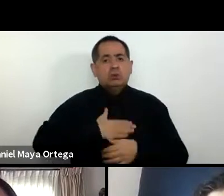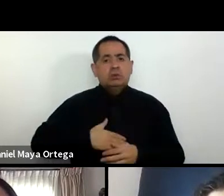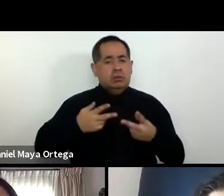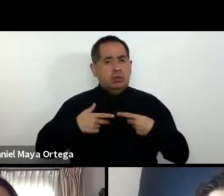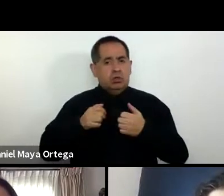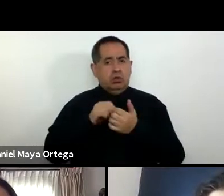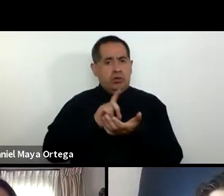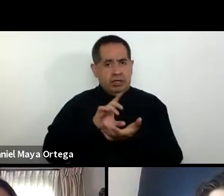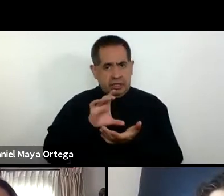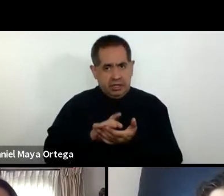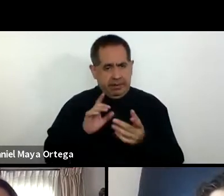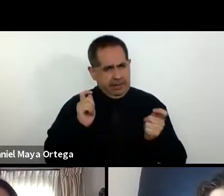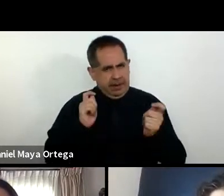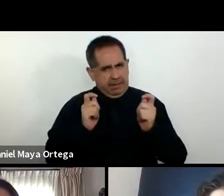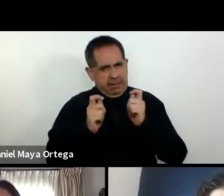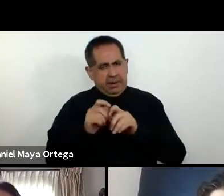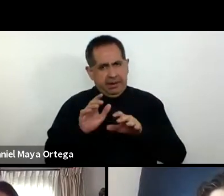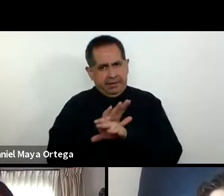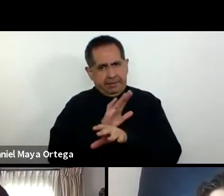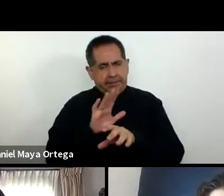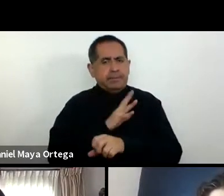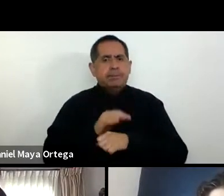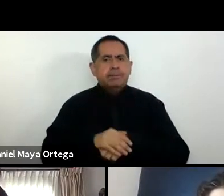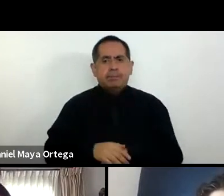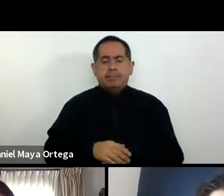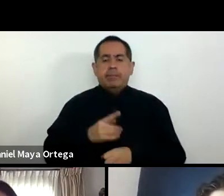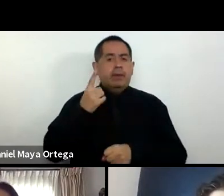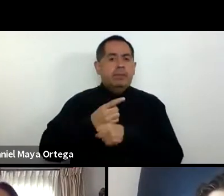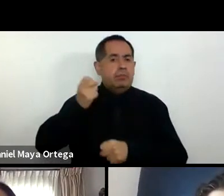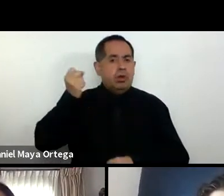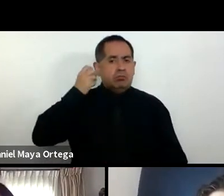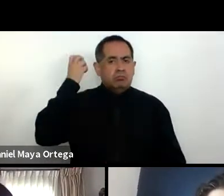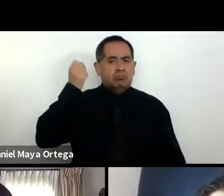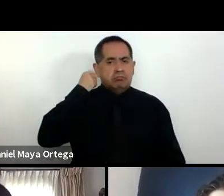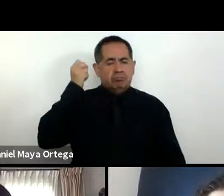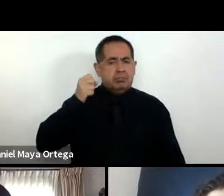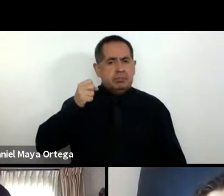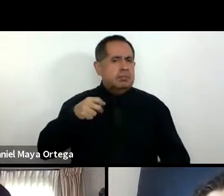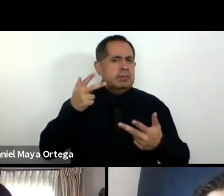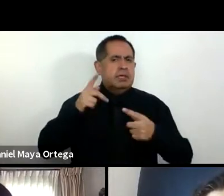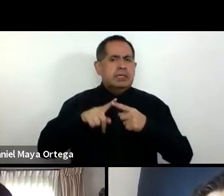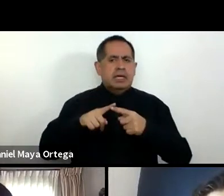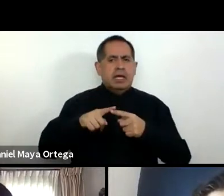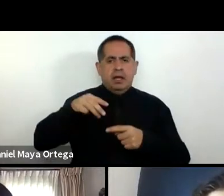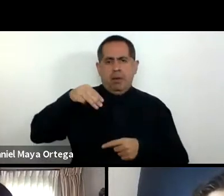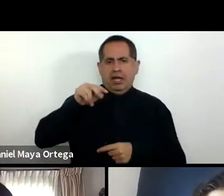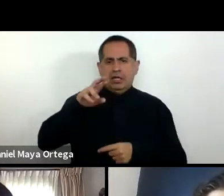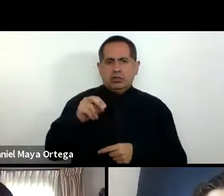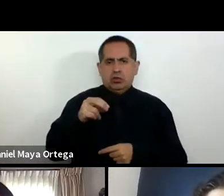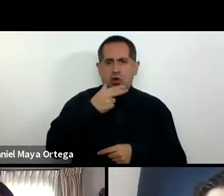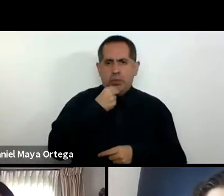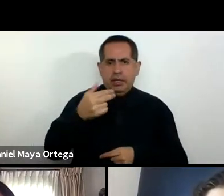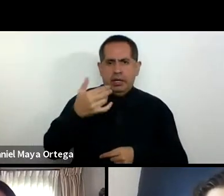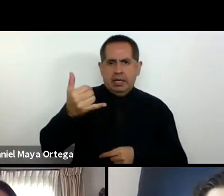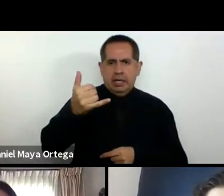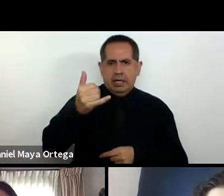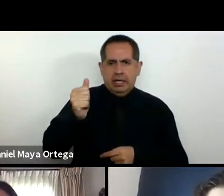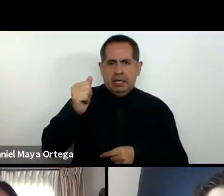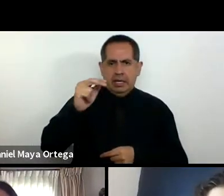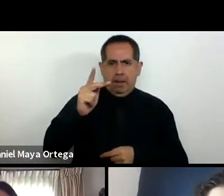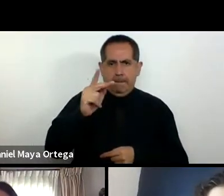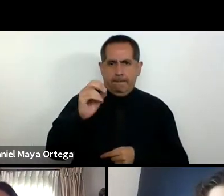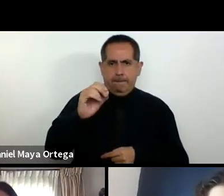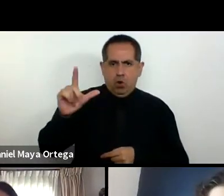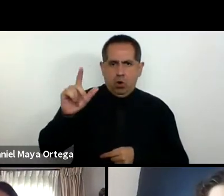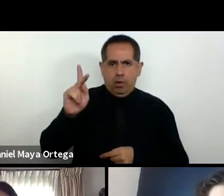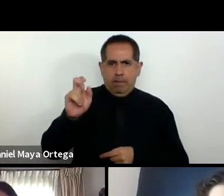y Ajustes en el Proceso. Nuestro primer ponente es el maestro Yaupol Pérez Amaya Jiménez. Es